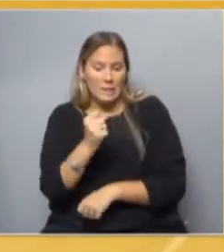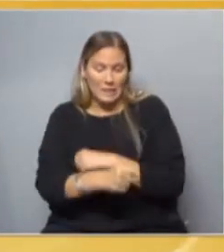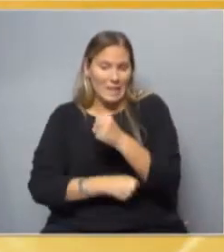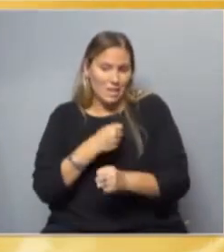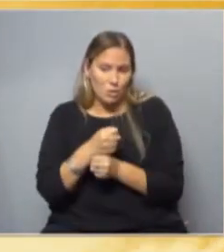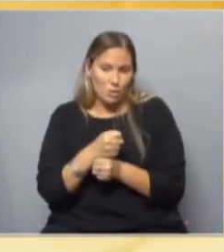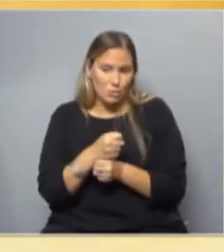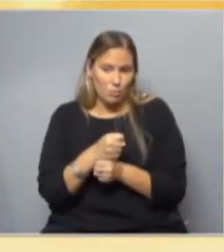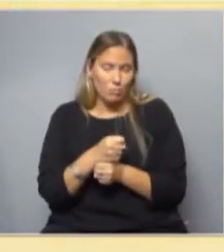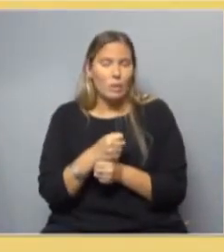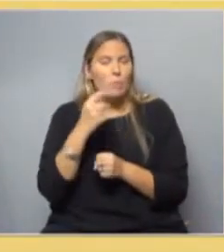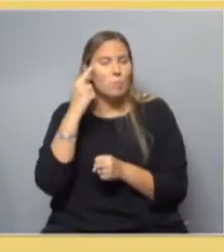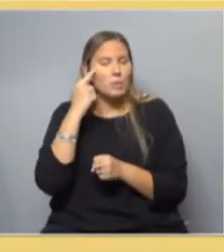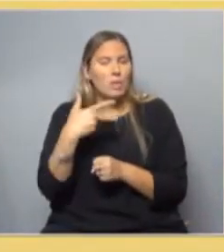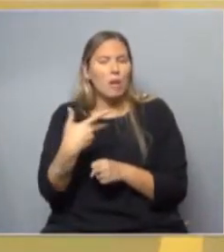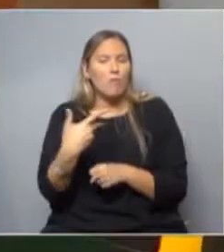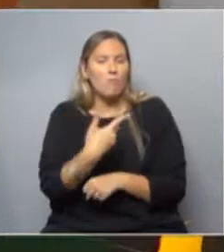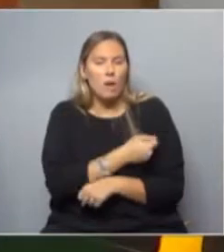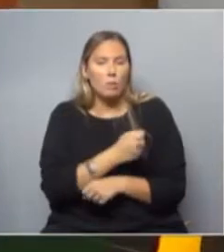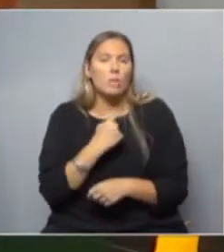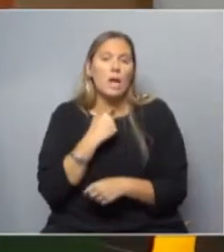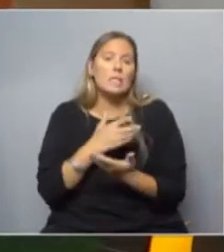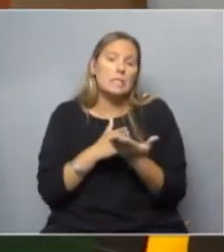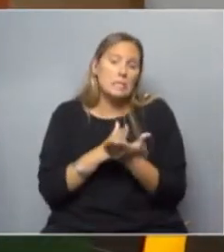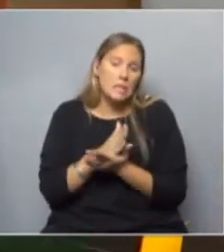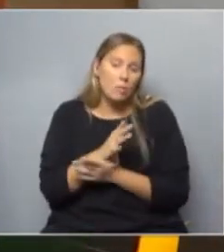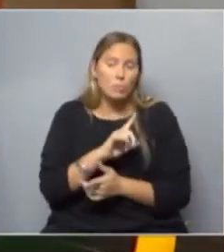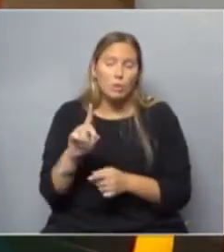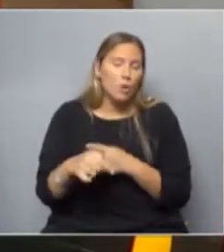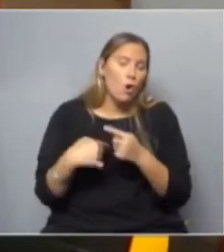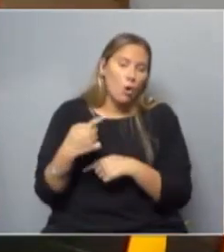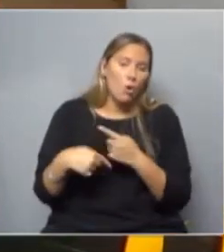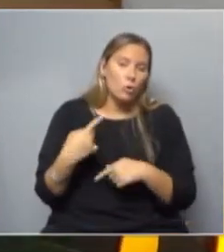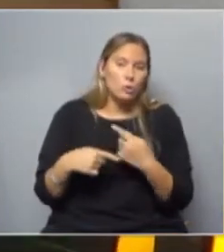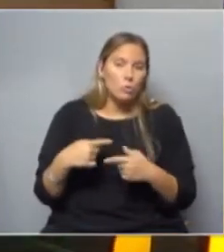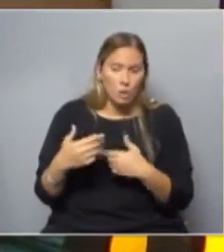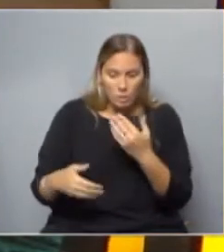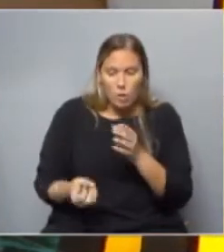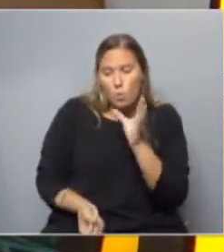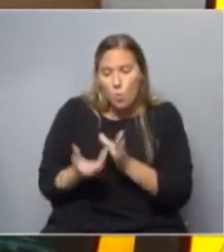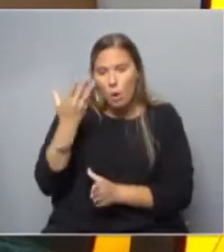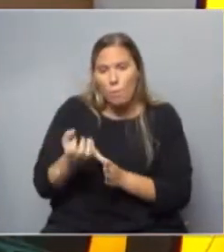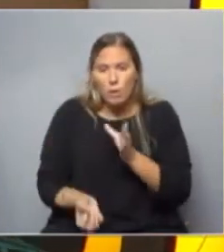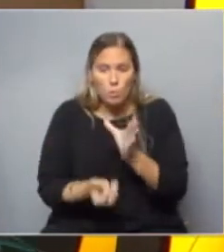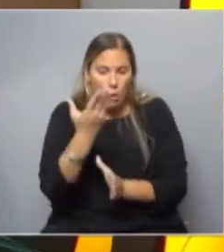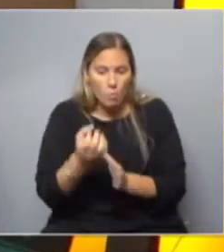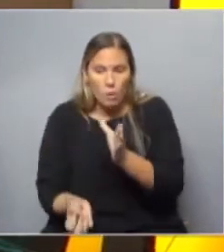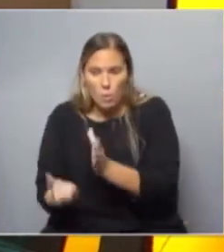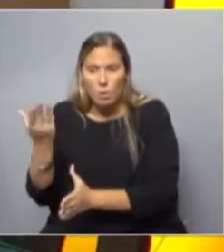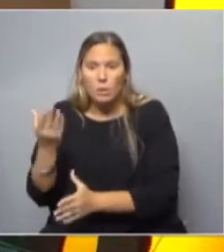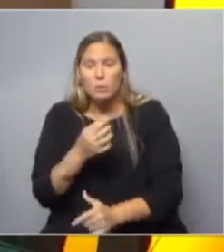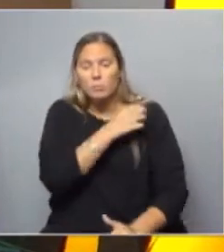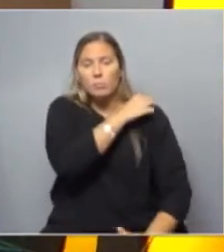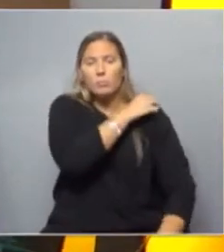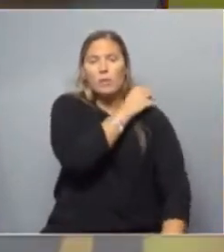y bueno, hay que pensar que las vacunas no son para siempre, hay que tratar de seguir, ¿no?, desarrollando nuevas. Y bueno,